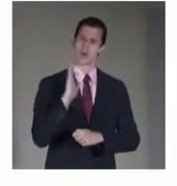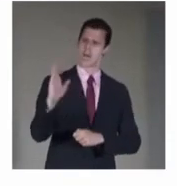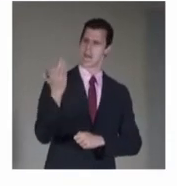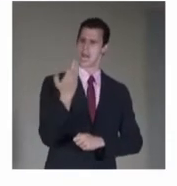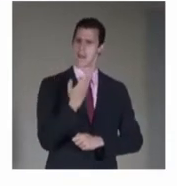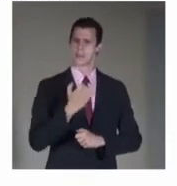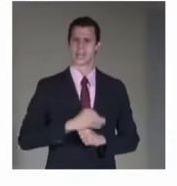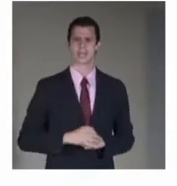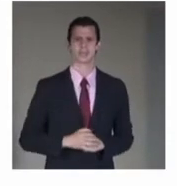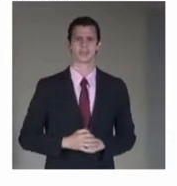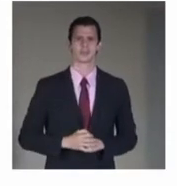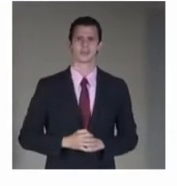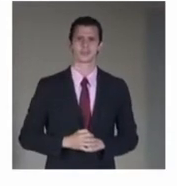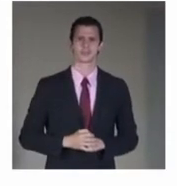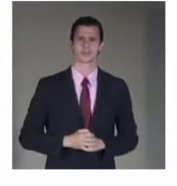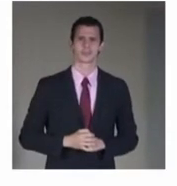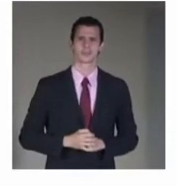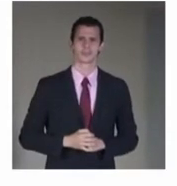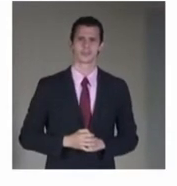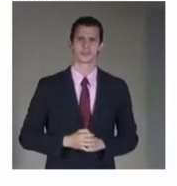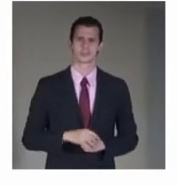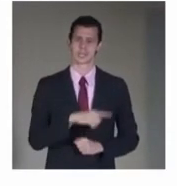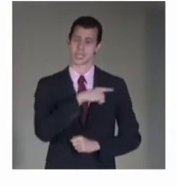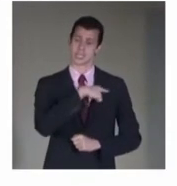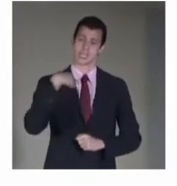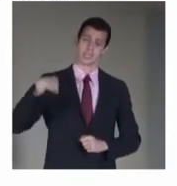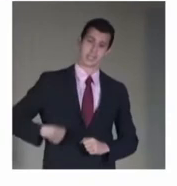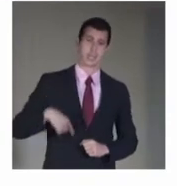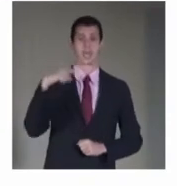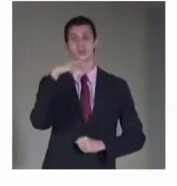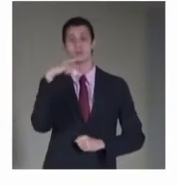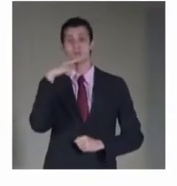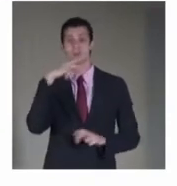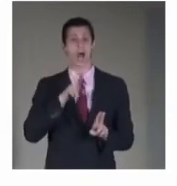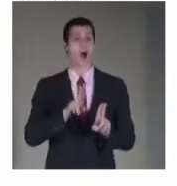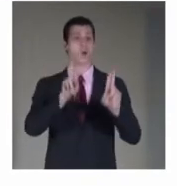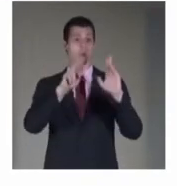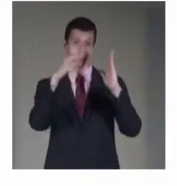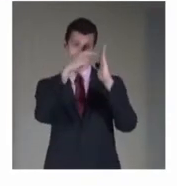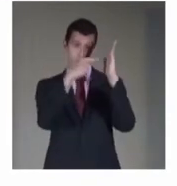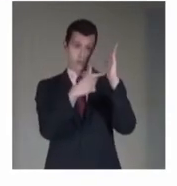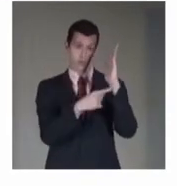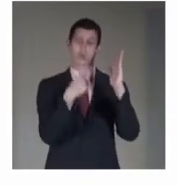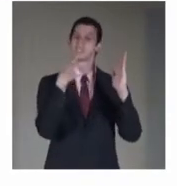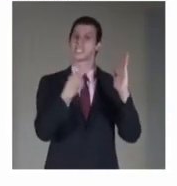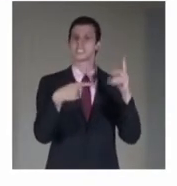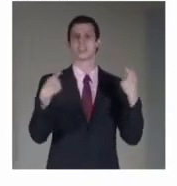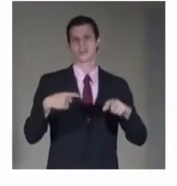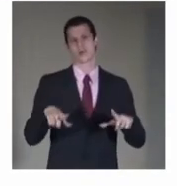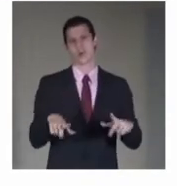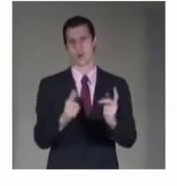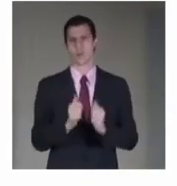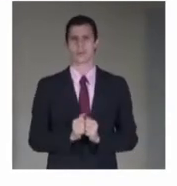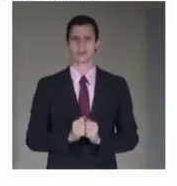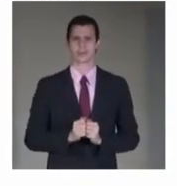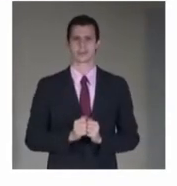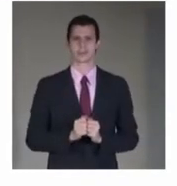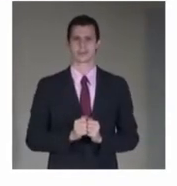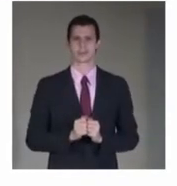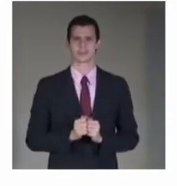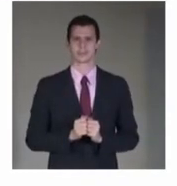diferencia y sin embargo al igual que el tratado de ruso y china el código no define y ahí está uno de los problemas